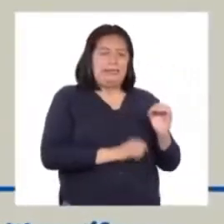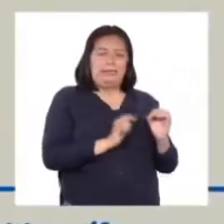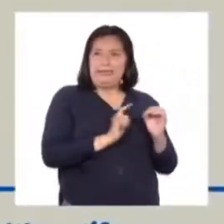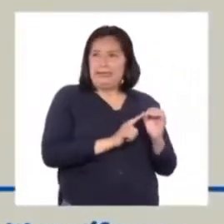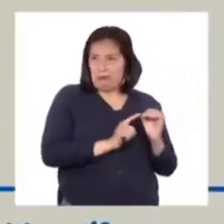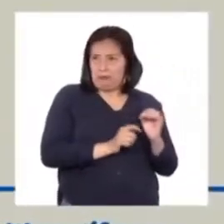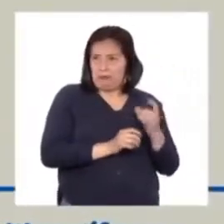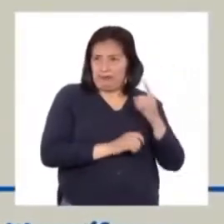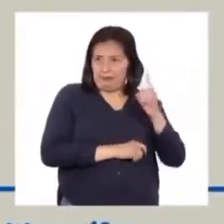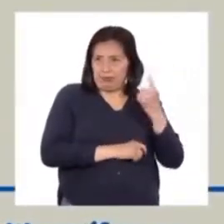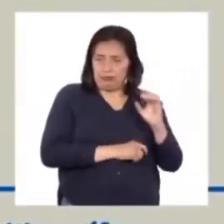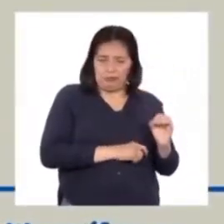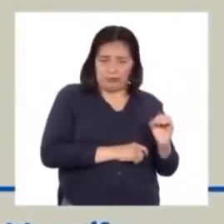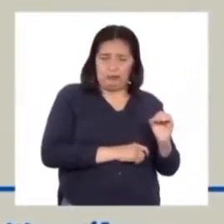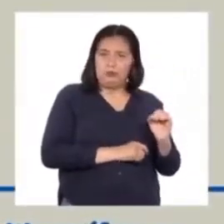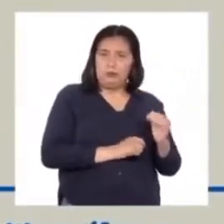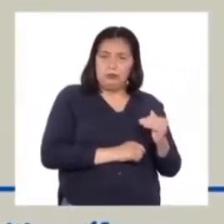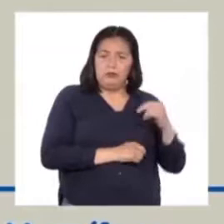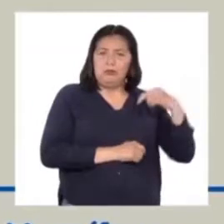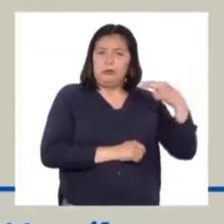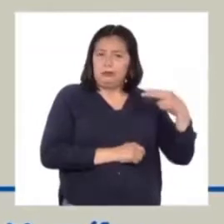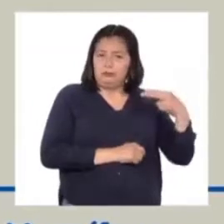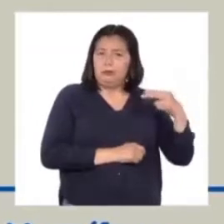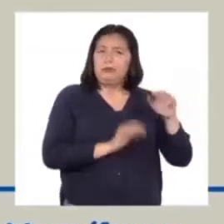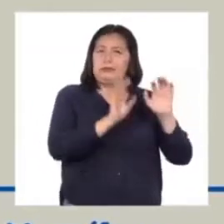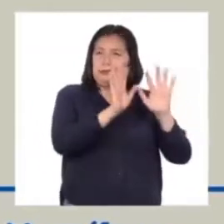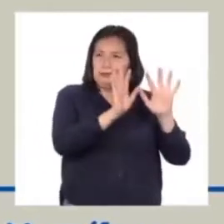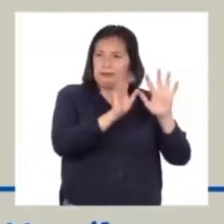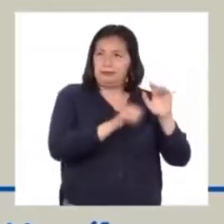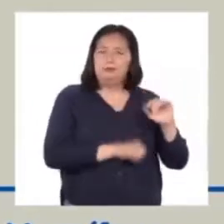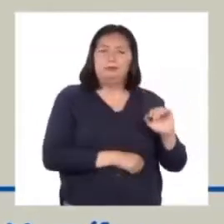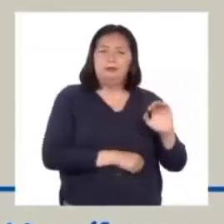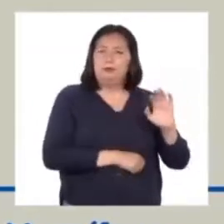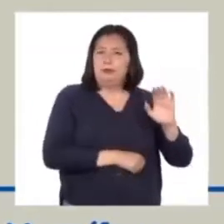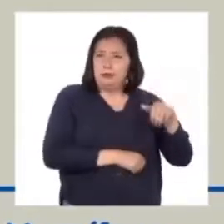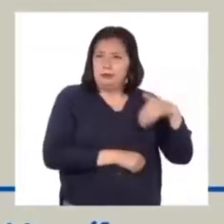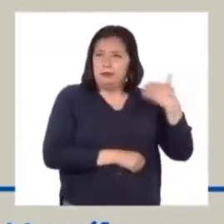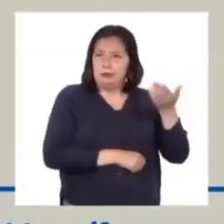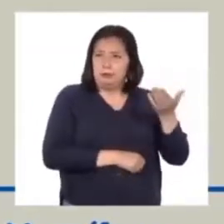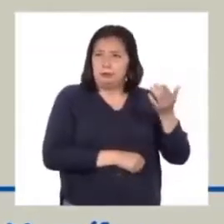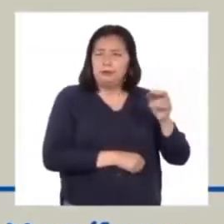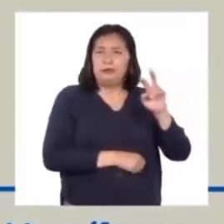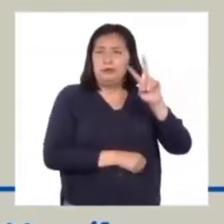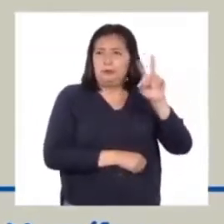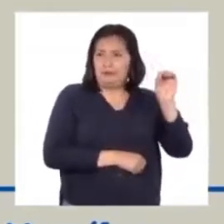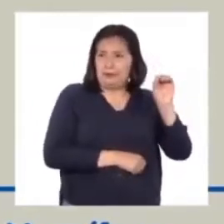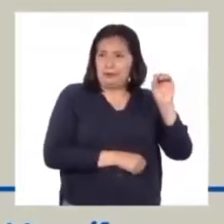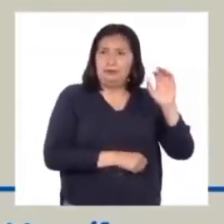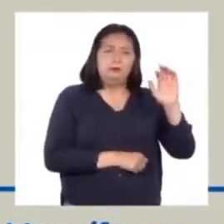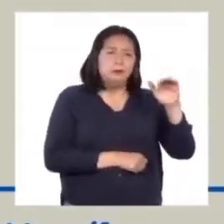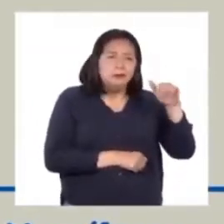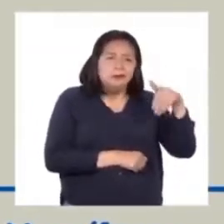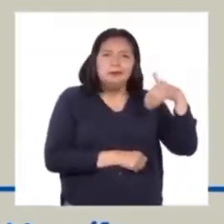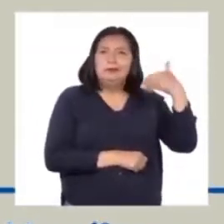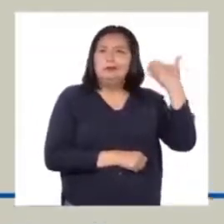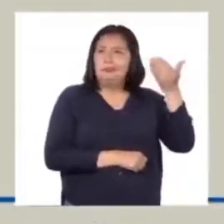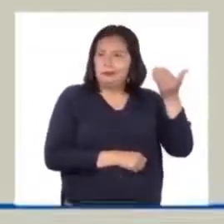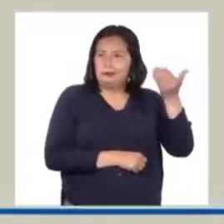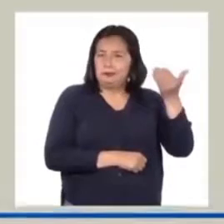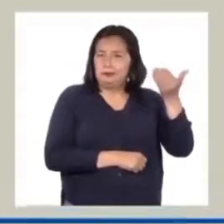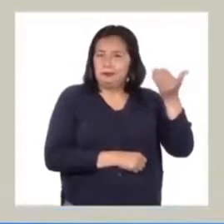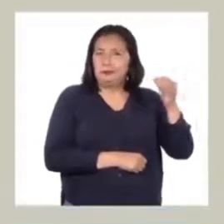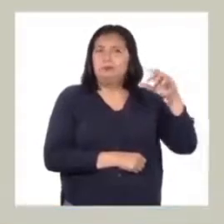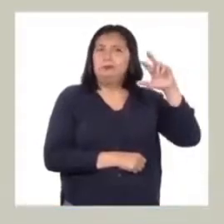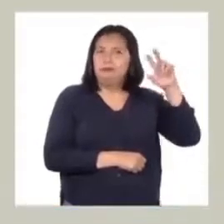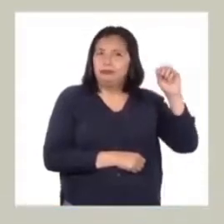0. Luego, colocaremos el número 10. Luego, el número 20.